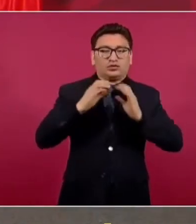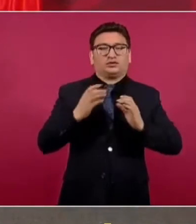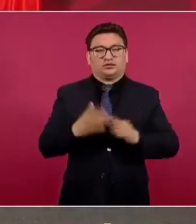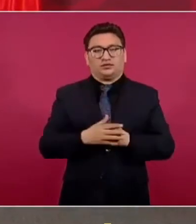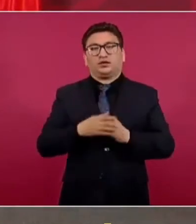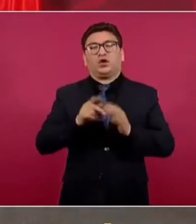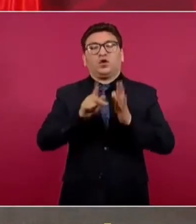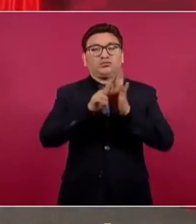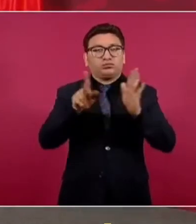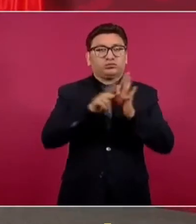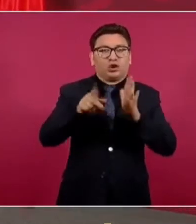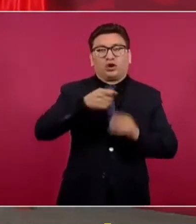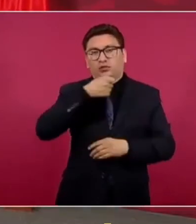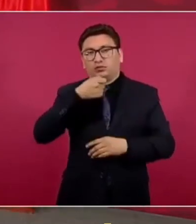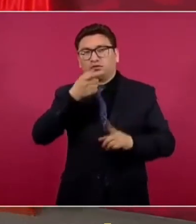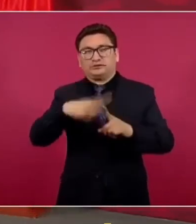de periodismo,